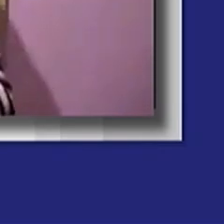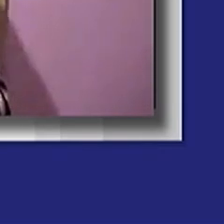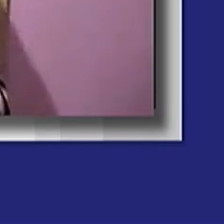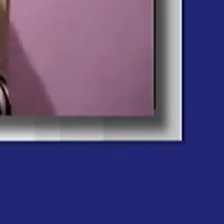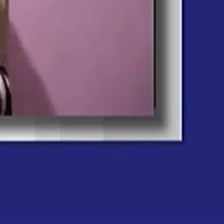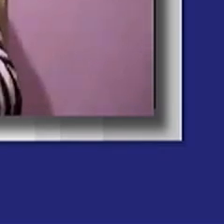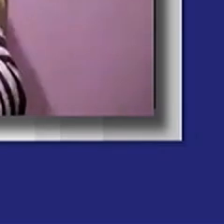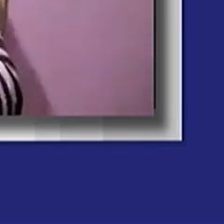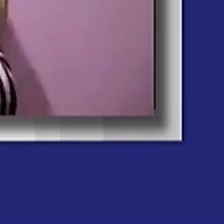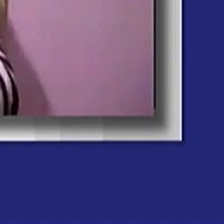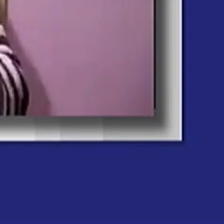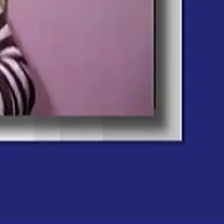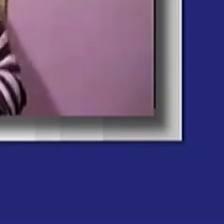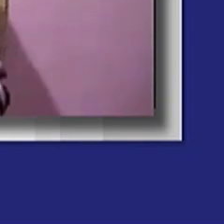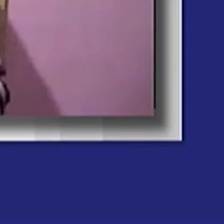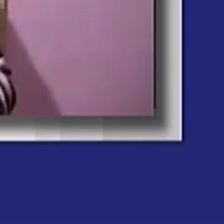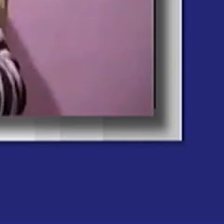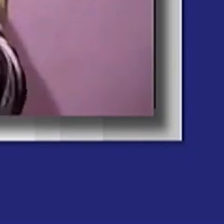trabajo.